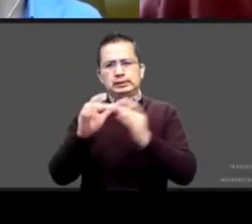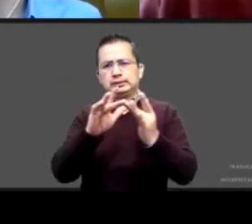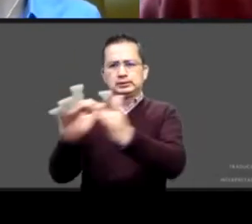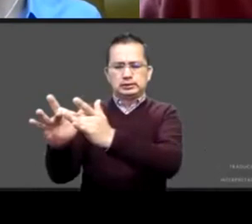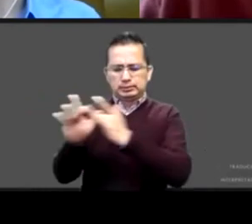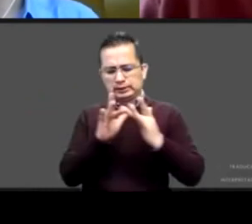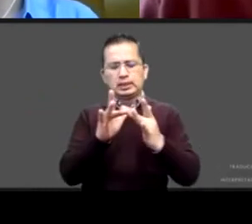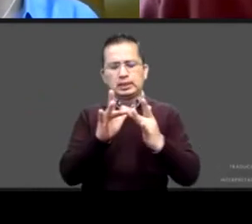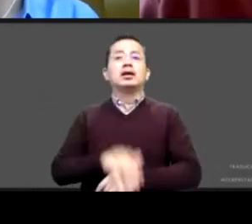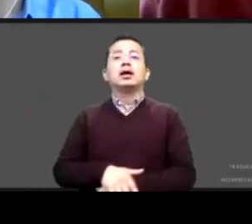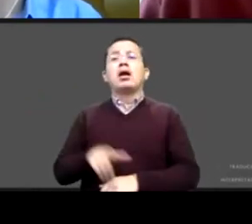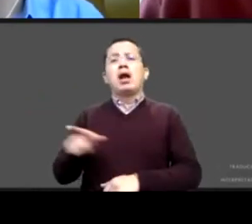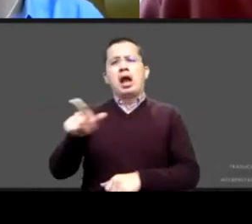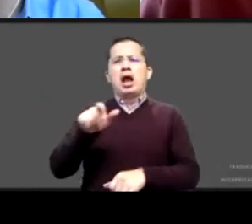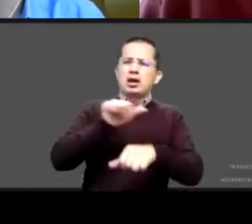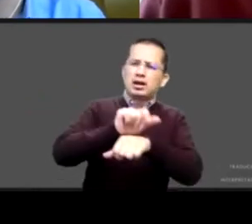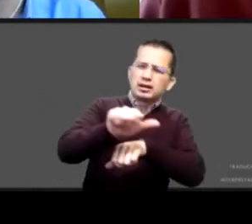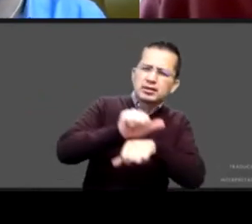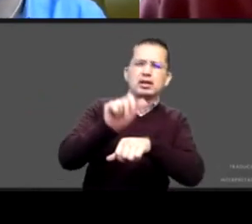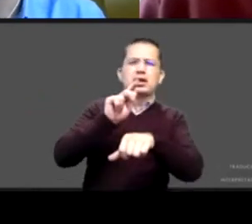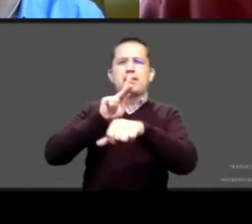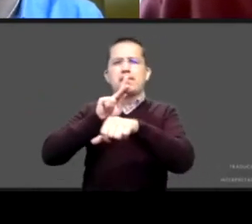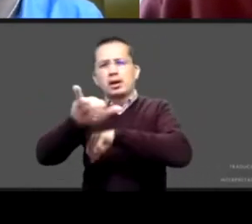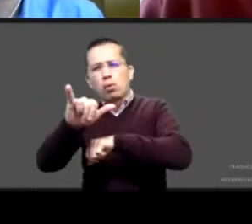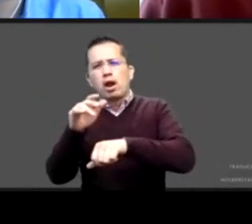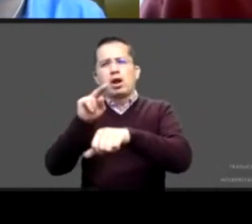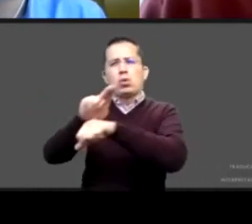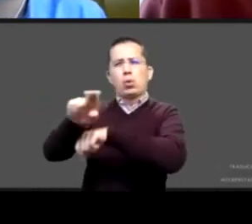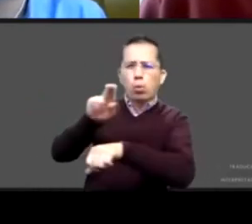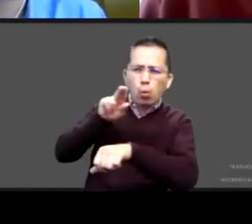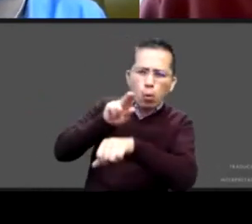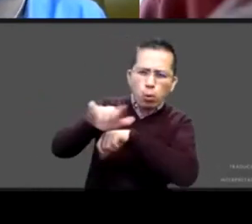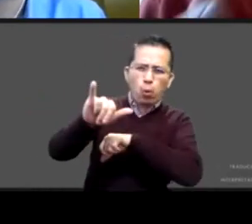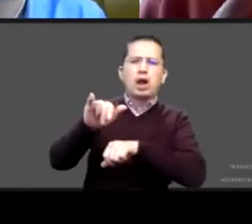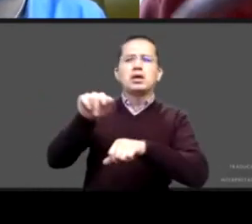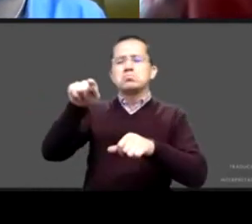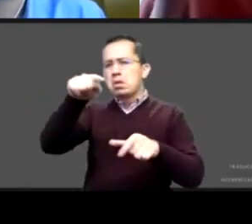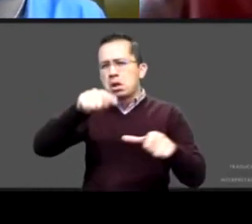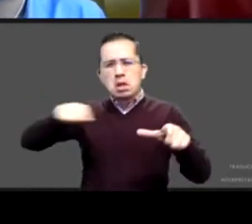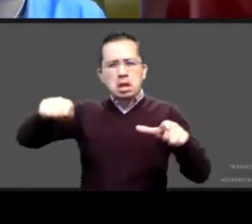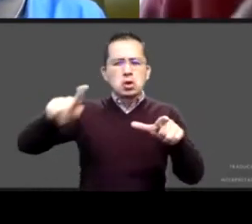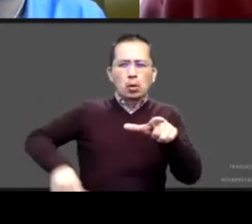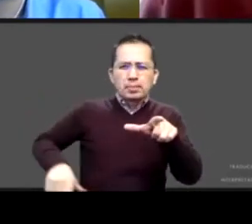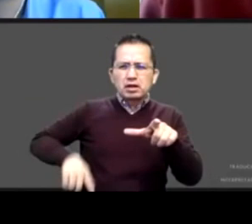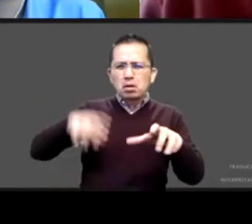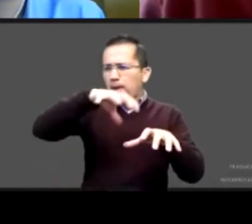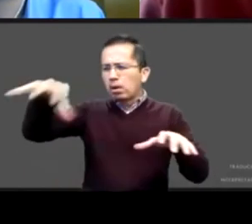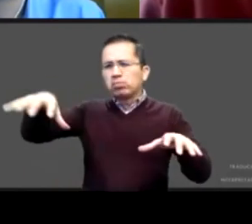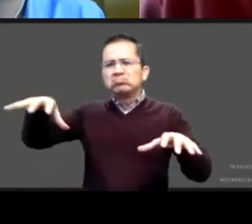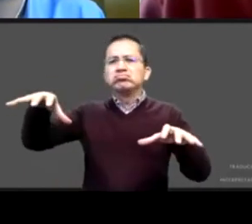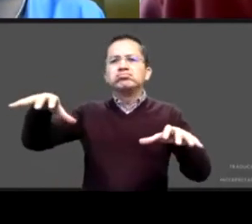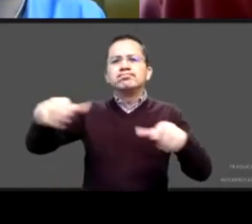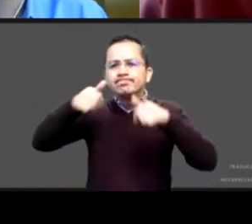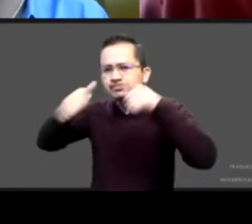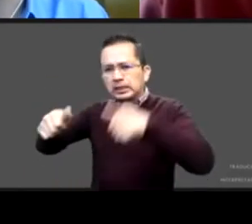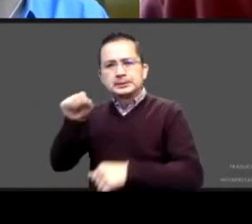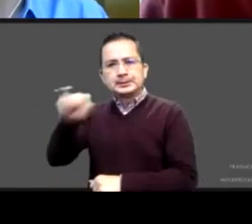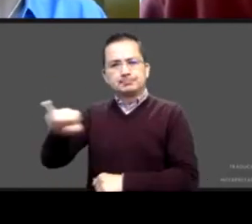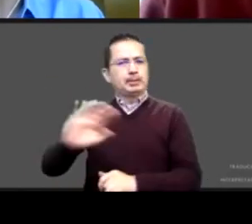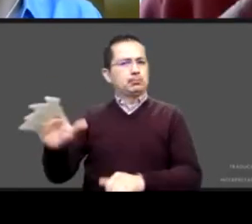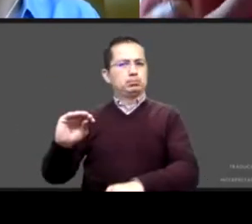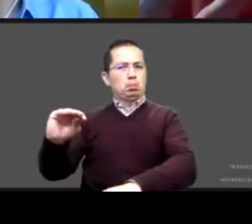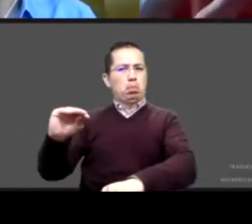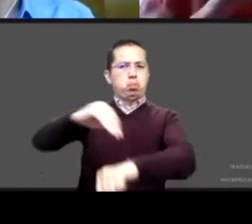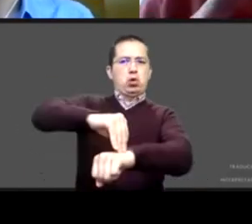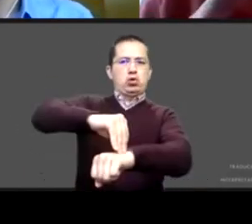estados asociados, escucharon a estos niños, el planteo de estos niños, y hoy por hoy la Red Surca es una realidad